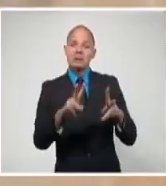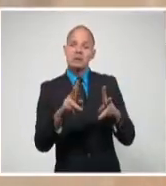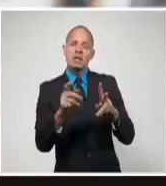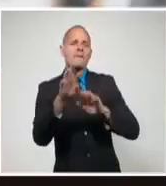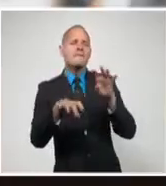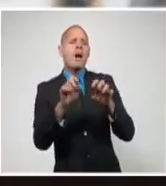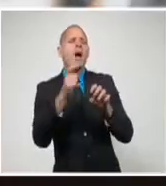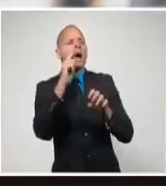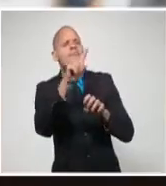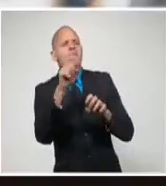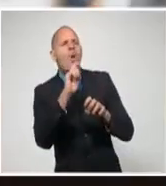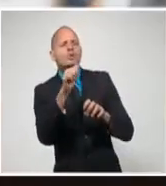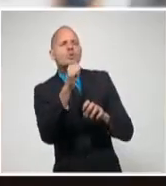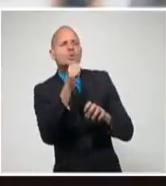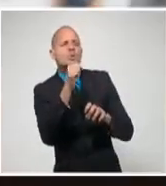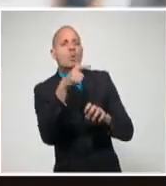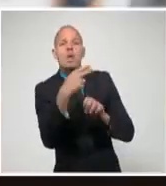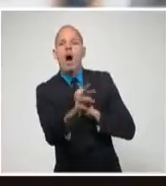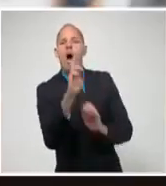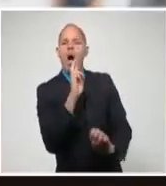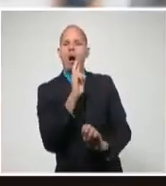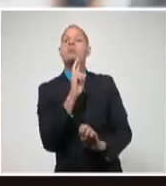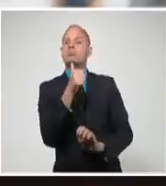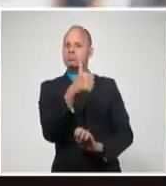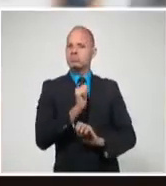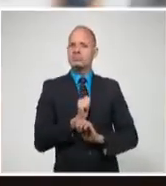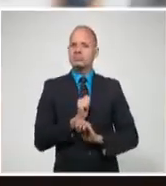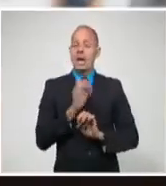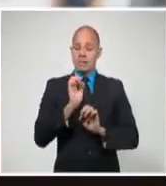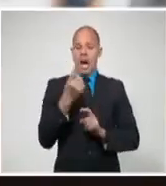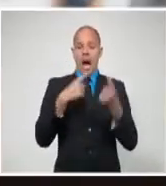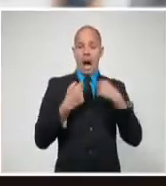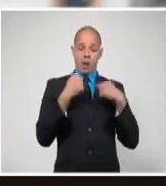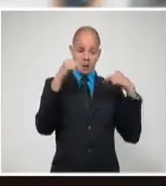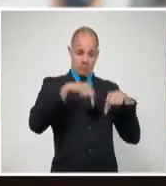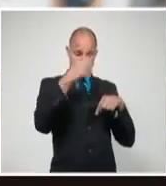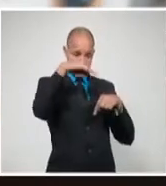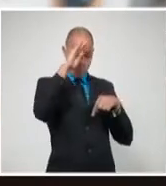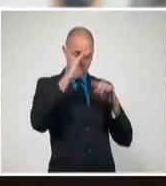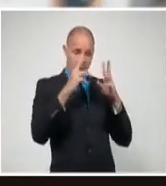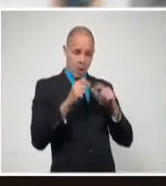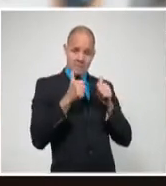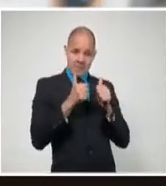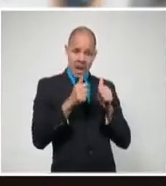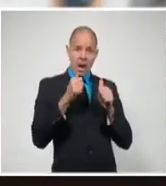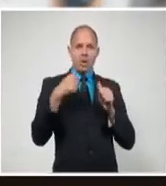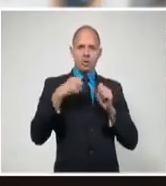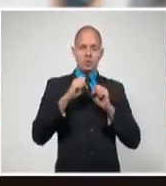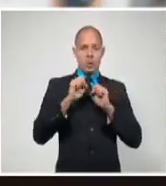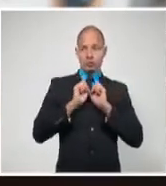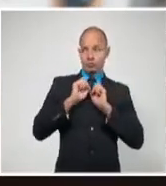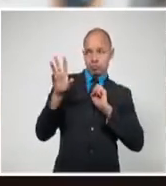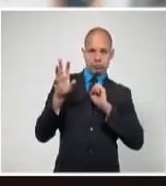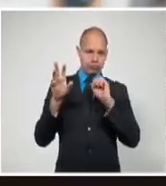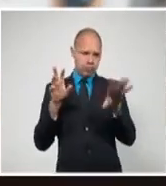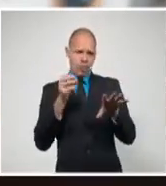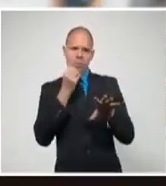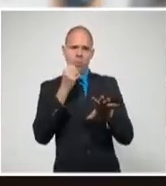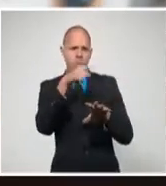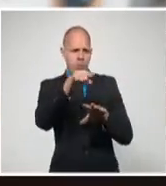para que otro grupo en otro lugar del mundo ante una situación de crisis pueda usarlos también y pueda tener un ventilador de